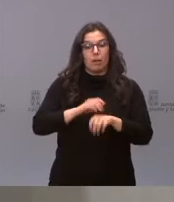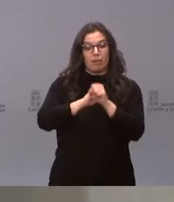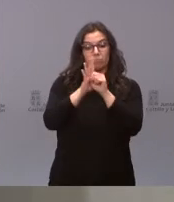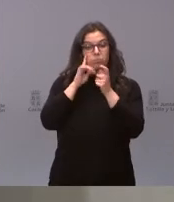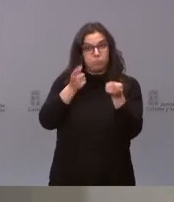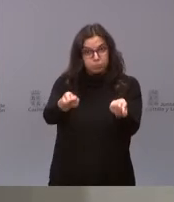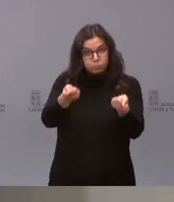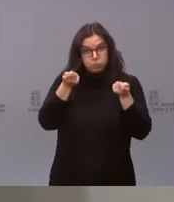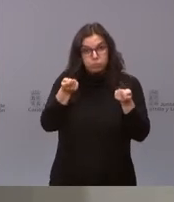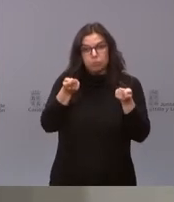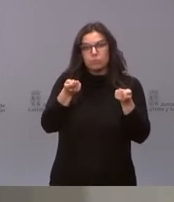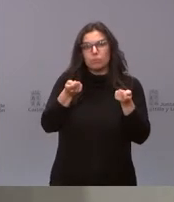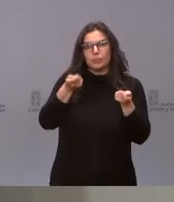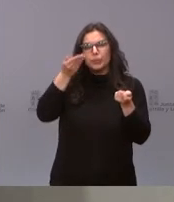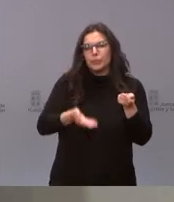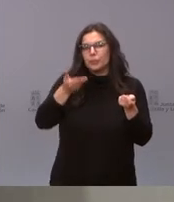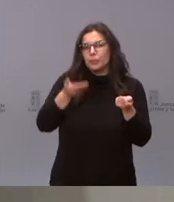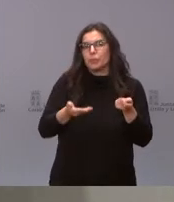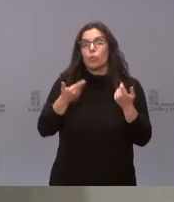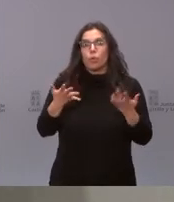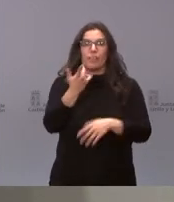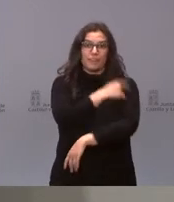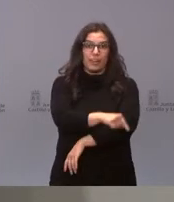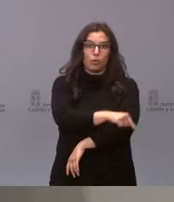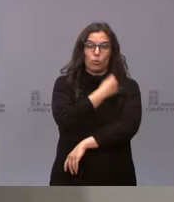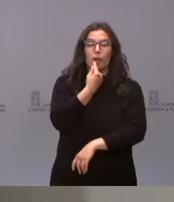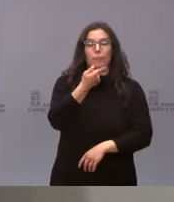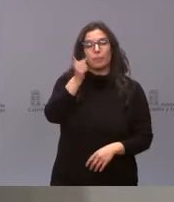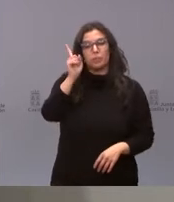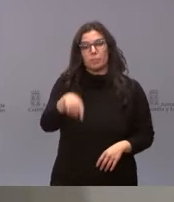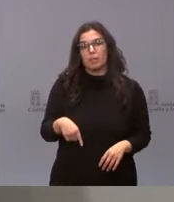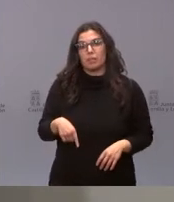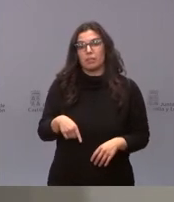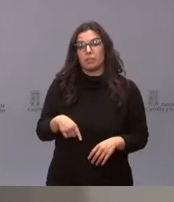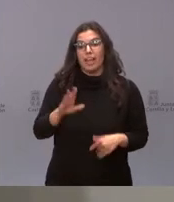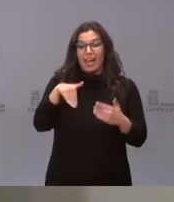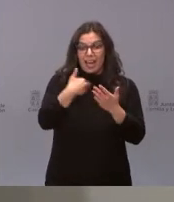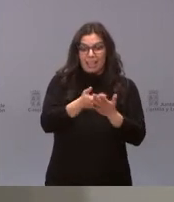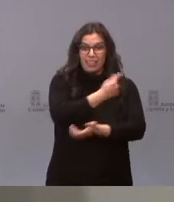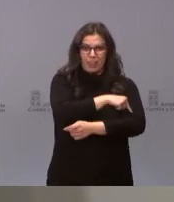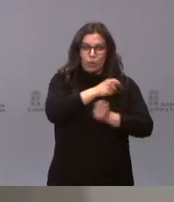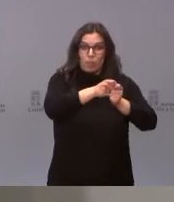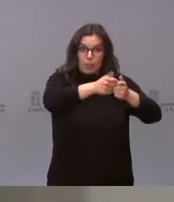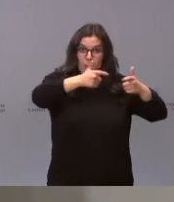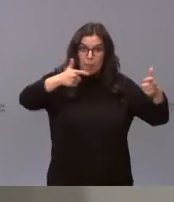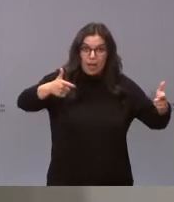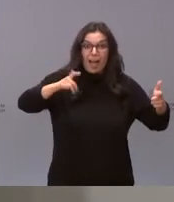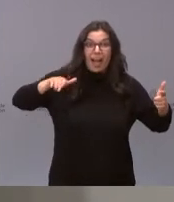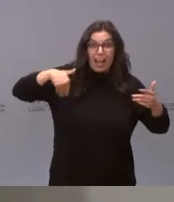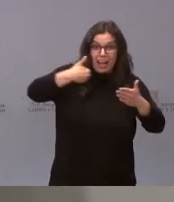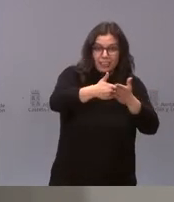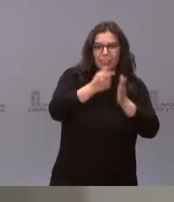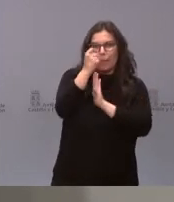han sido y es la vacunación pero desde luego hasta que esta vacunación sea mucho más masiva las medidas